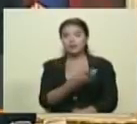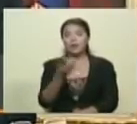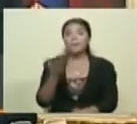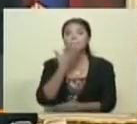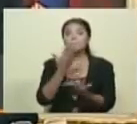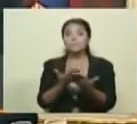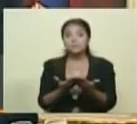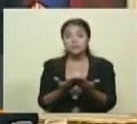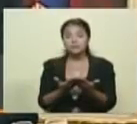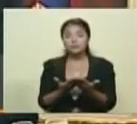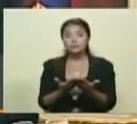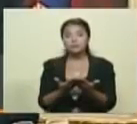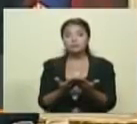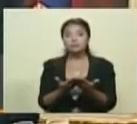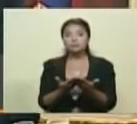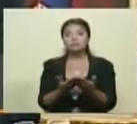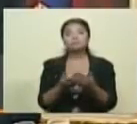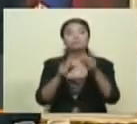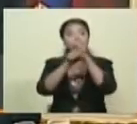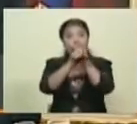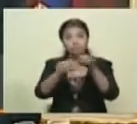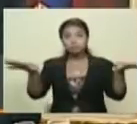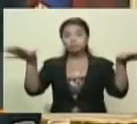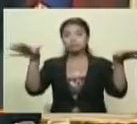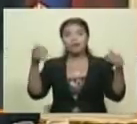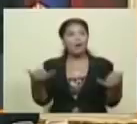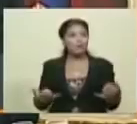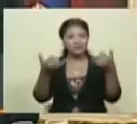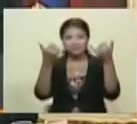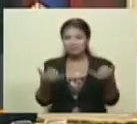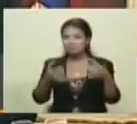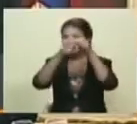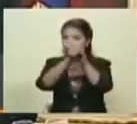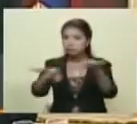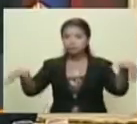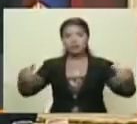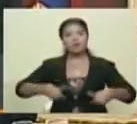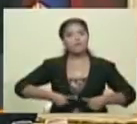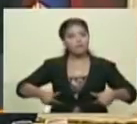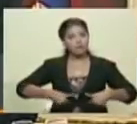que se difunda al máximo y